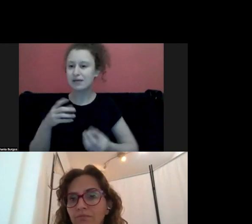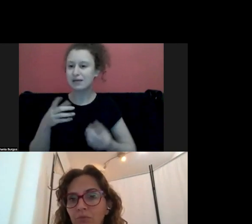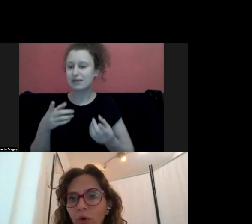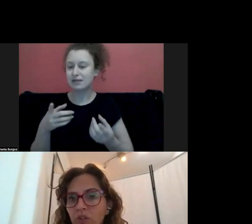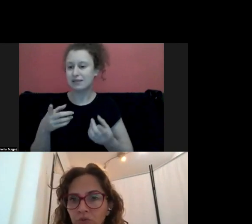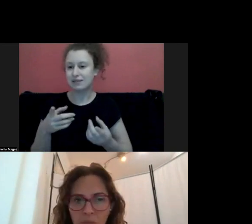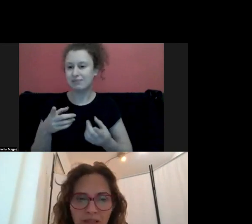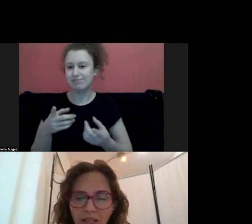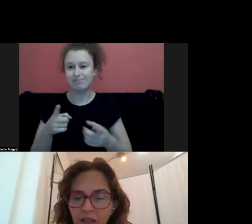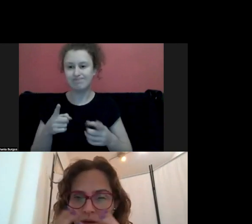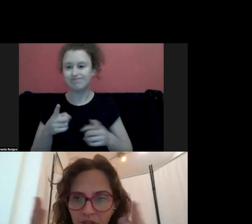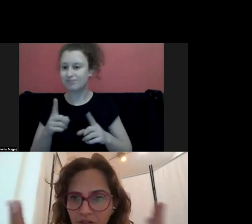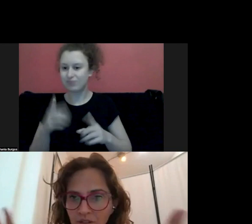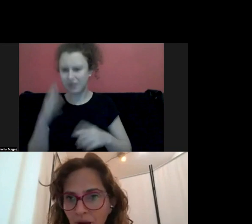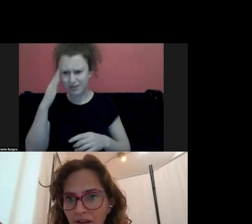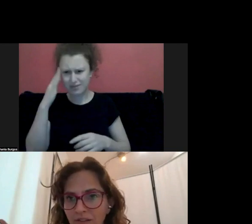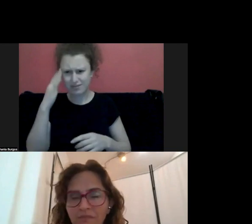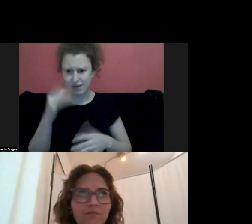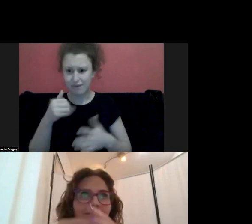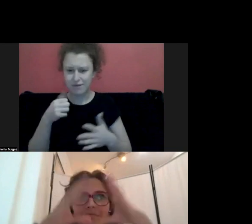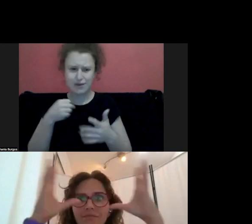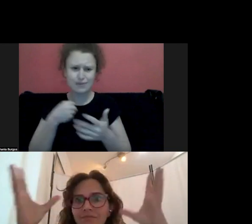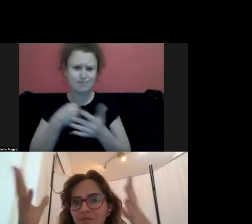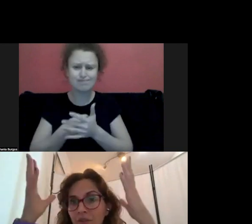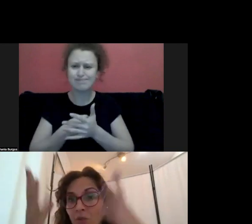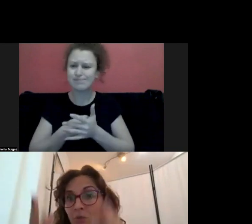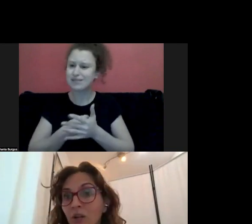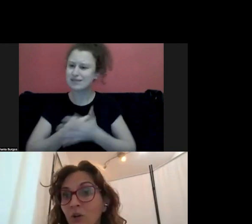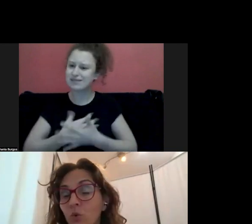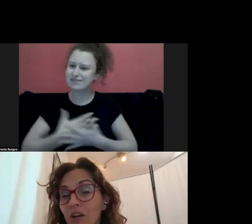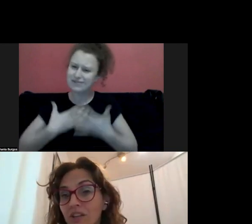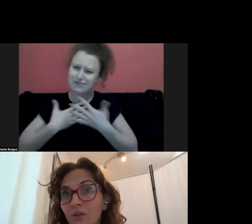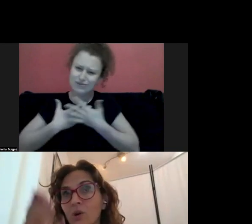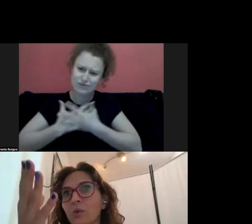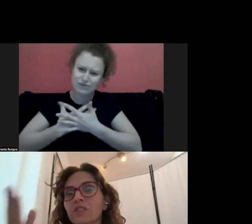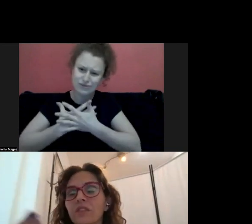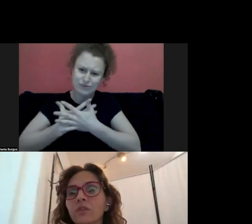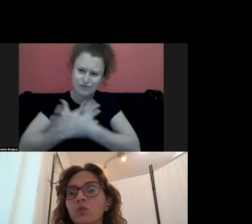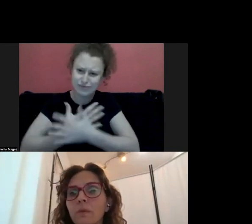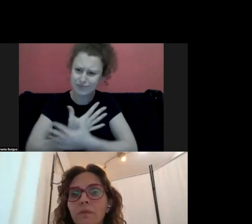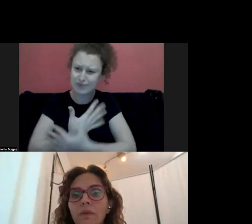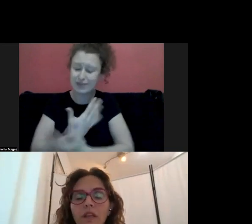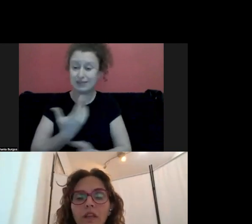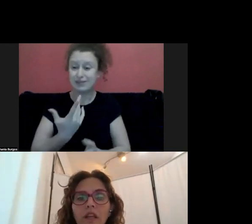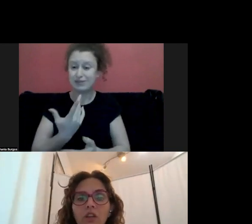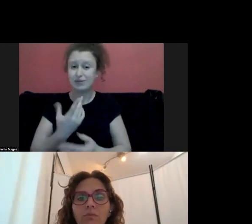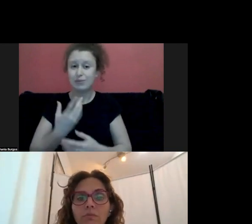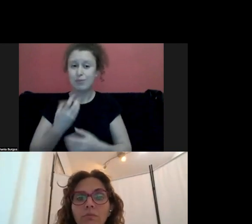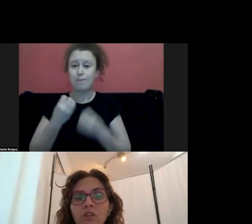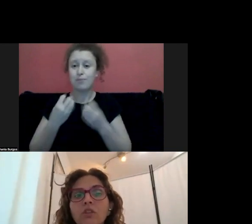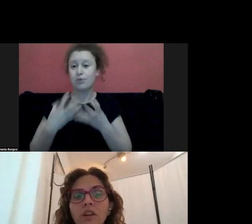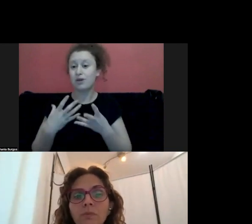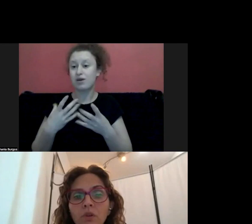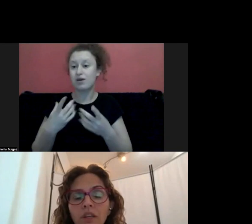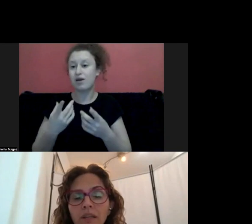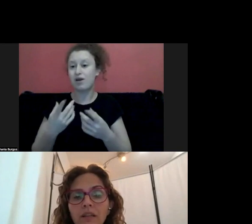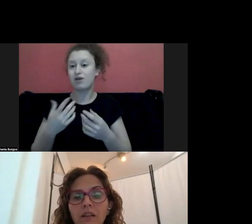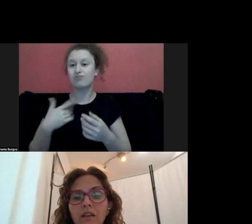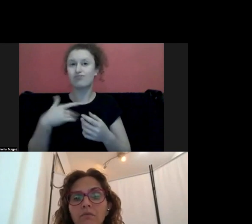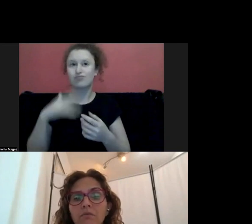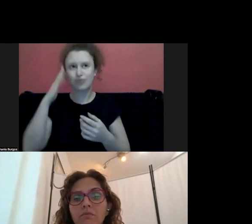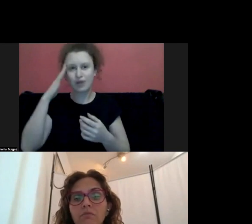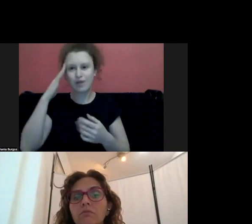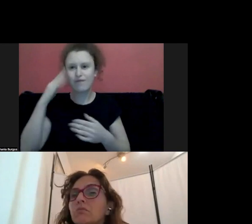porque todas tus expectativas se derrumban con tu casa, ¿no? Como en esta foto, pienso que es